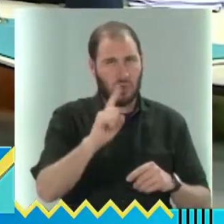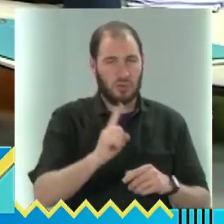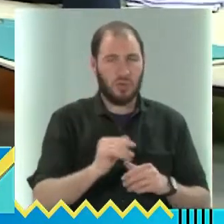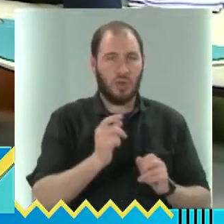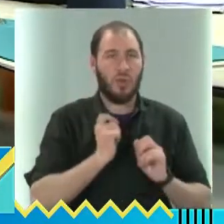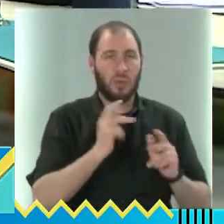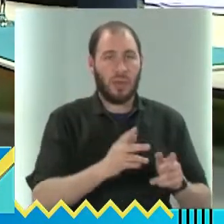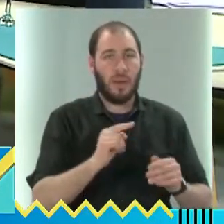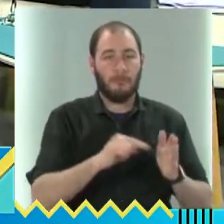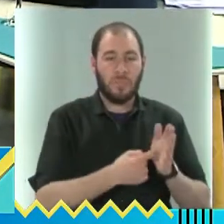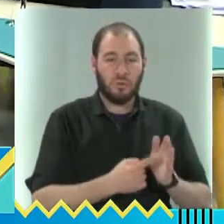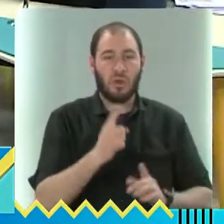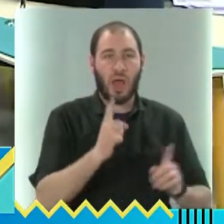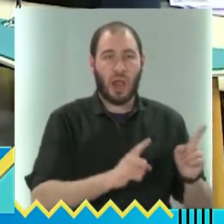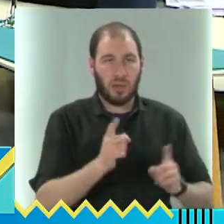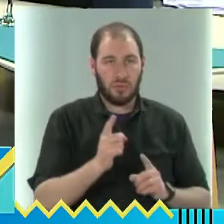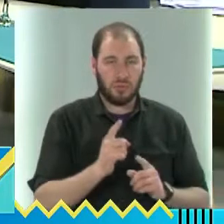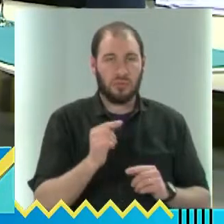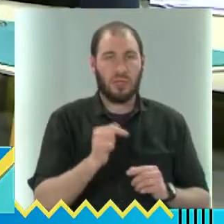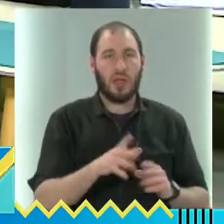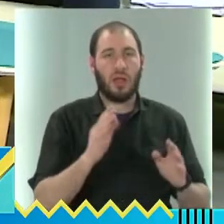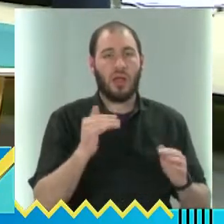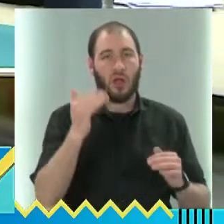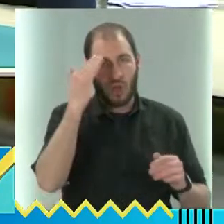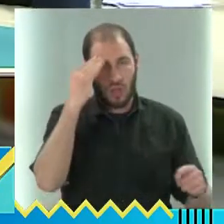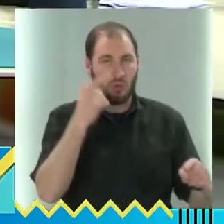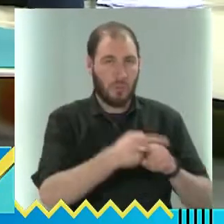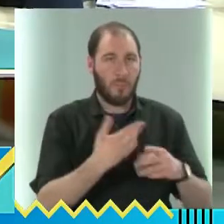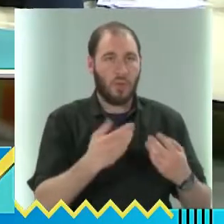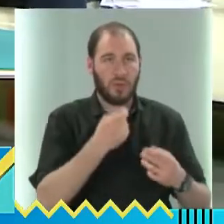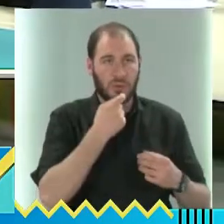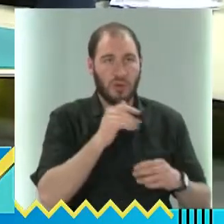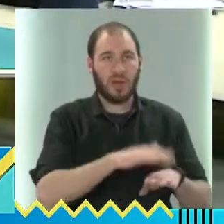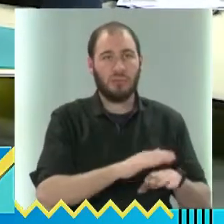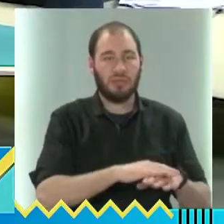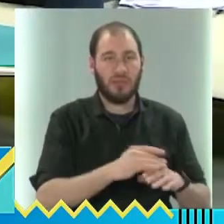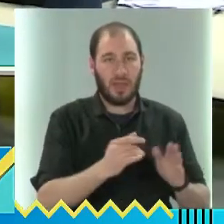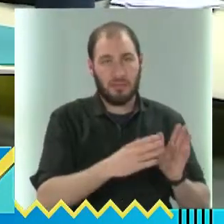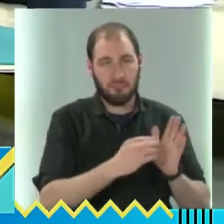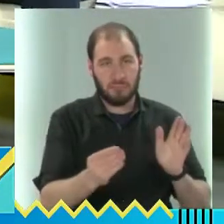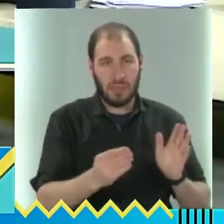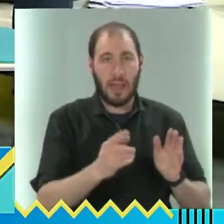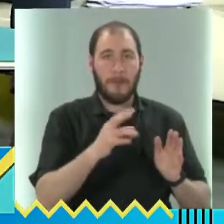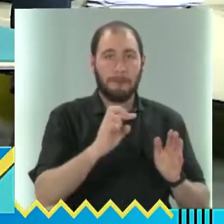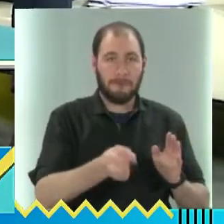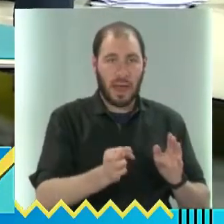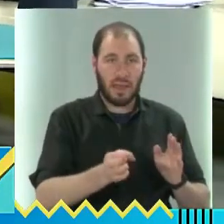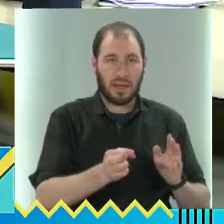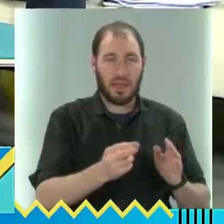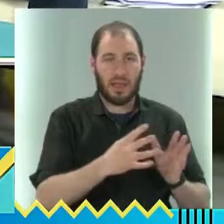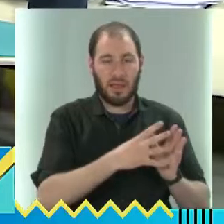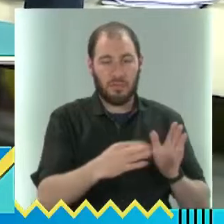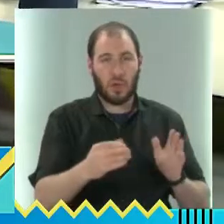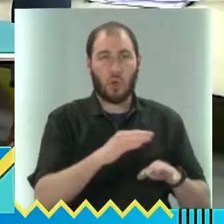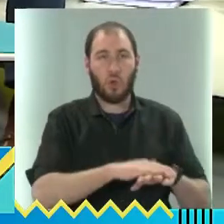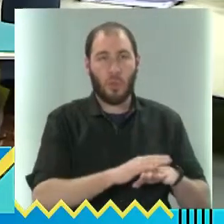lo que decimos es que en algunos artículos pueden ser objetados por anticonstitucionales. El tema de la responsabilidad refleja que un padre tenga reflejada